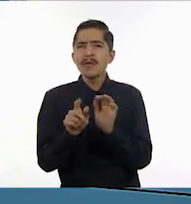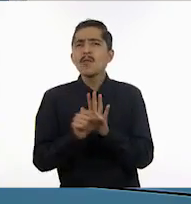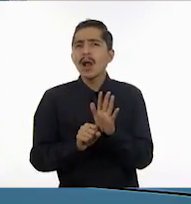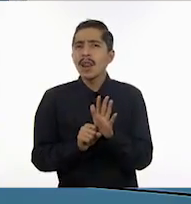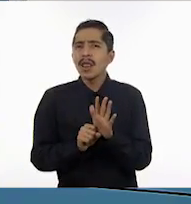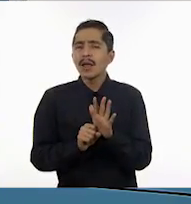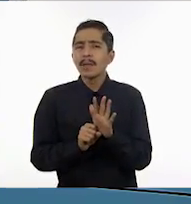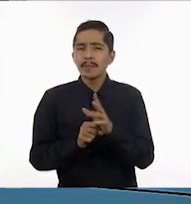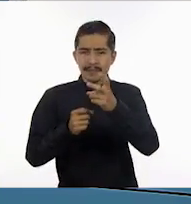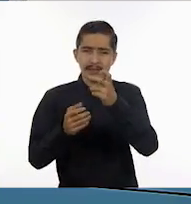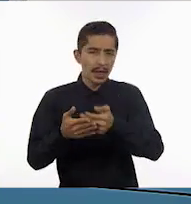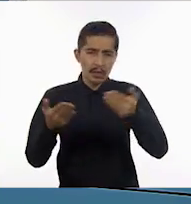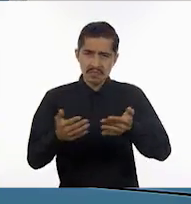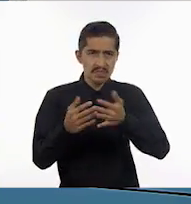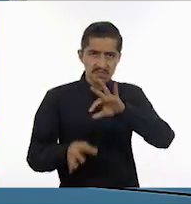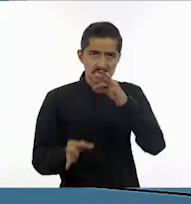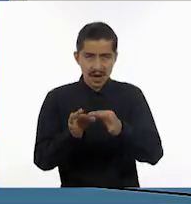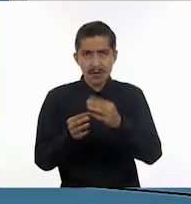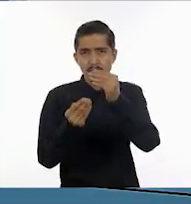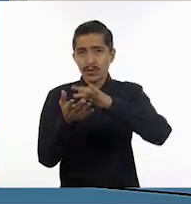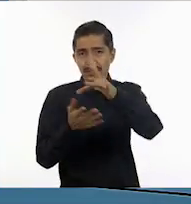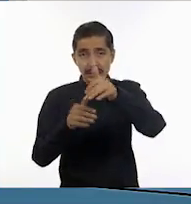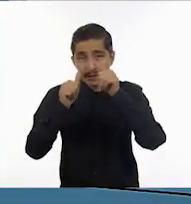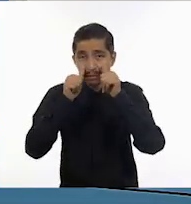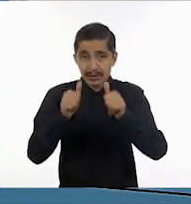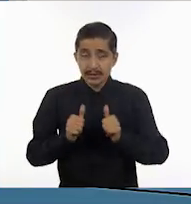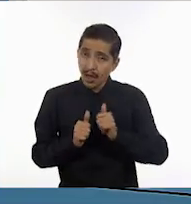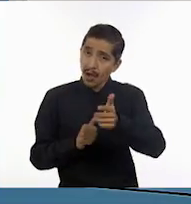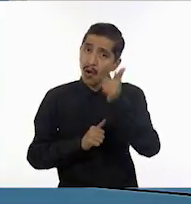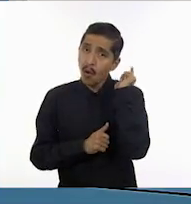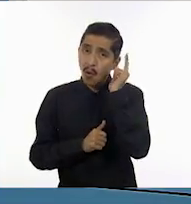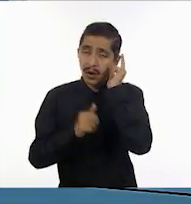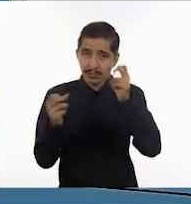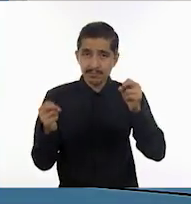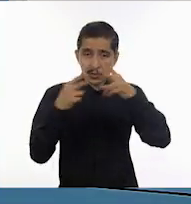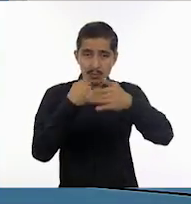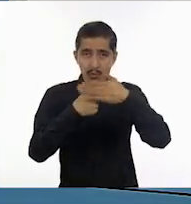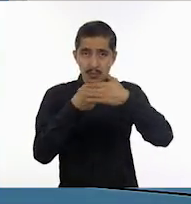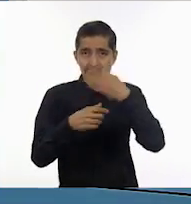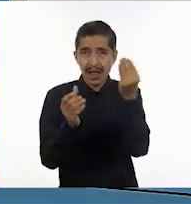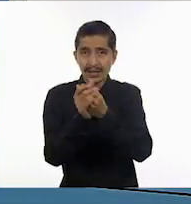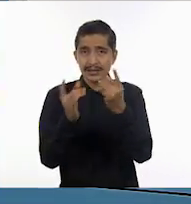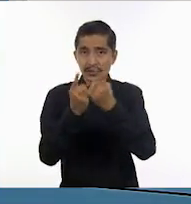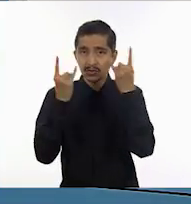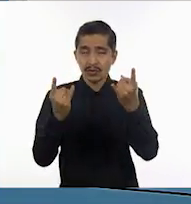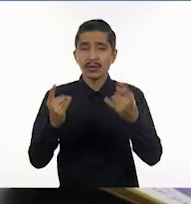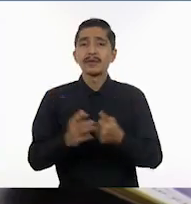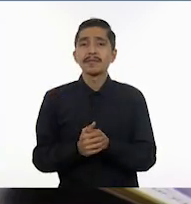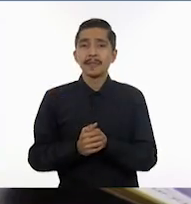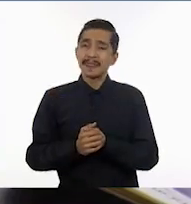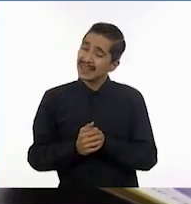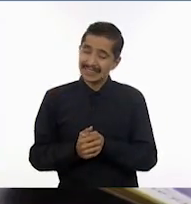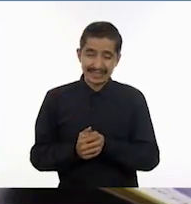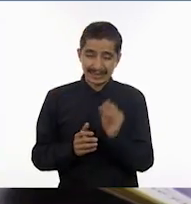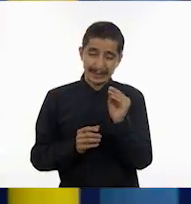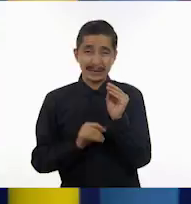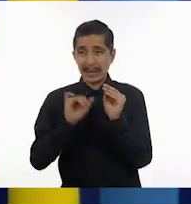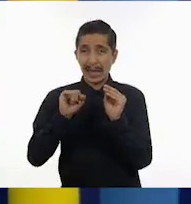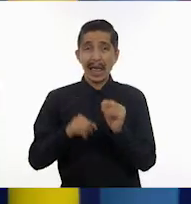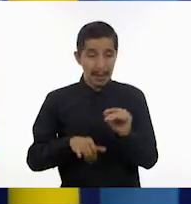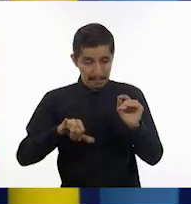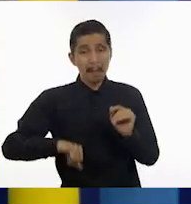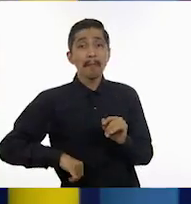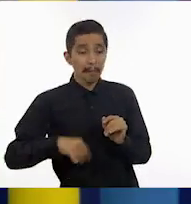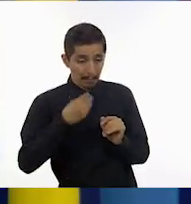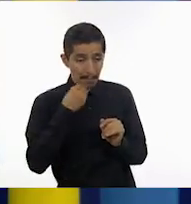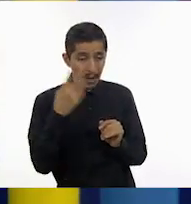Esto fue todo por hoy. Les agradecemos mucho su atención y esperamos verlos en la próxima clase de historia. Ay, sí. Estuvo muy